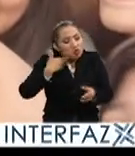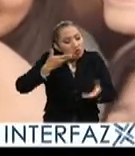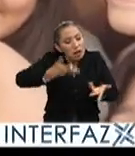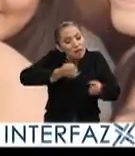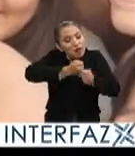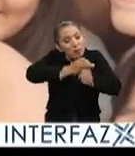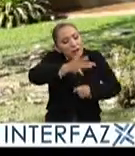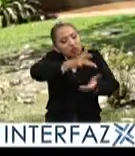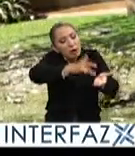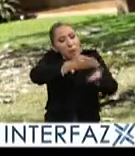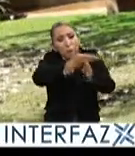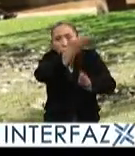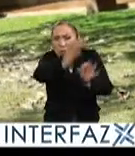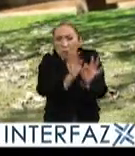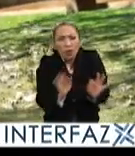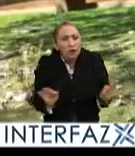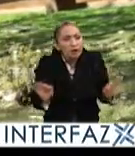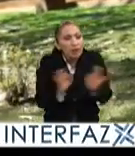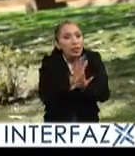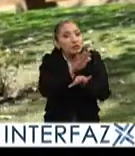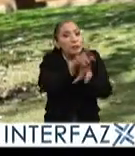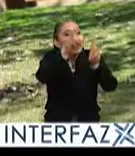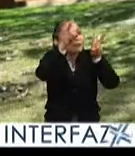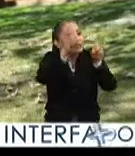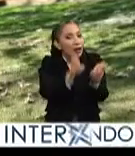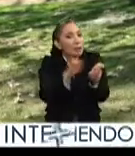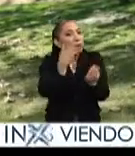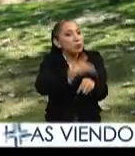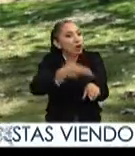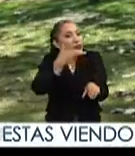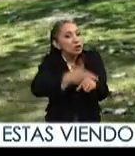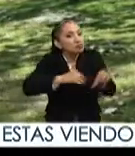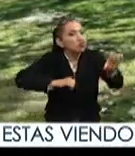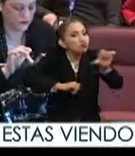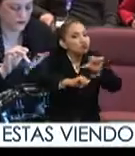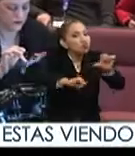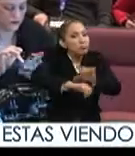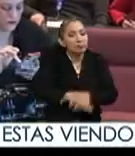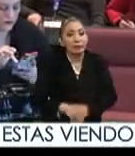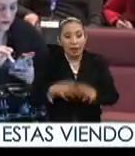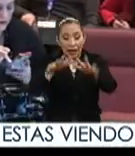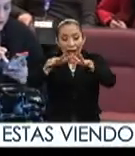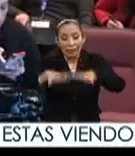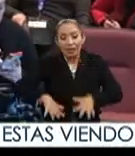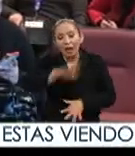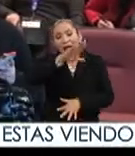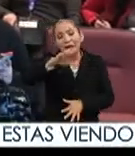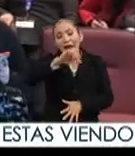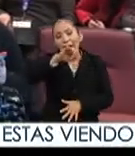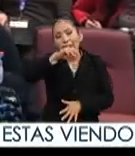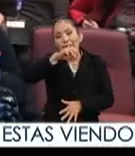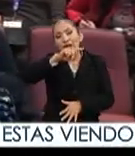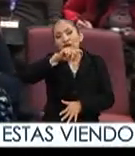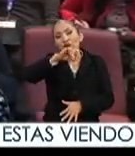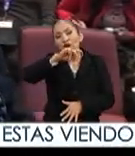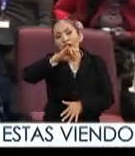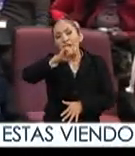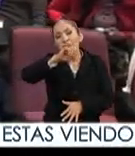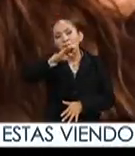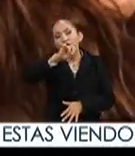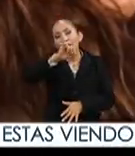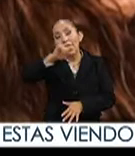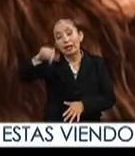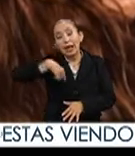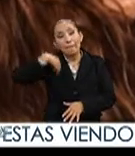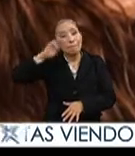recibir información muy relevante sobre el tema y sus procesos de movilidad. El Auditorio Jaime Torres Bodet, en Pátzcuaro, Michoacán,